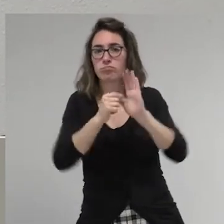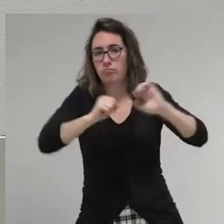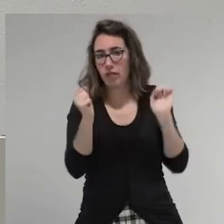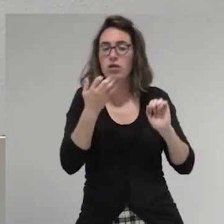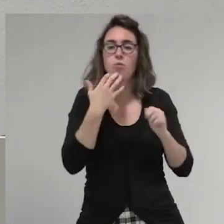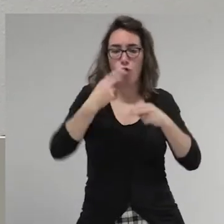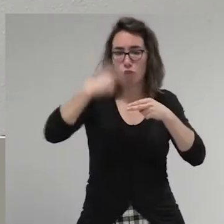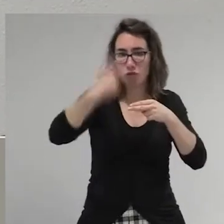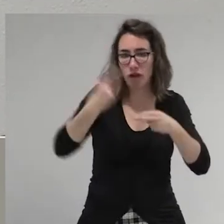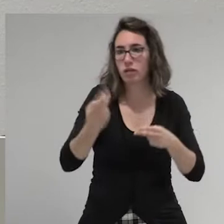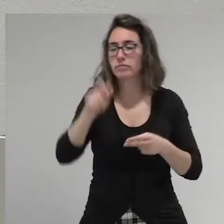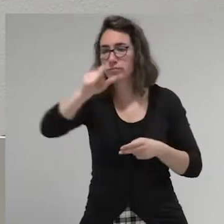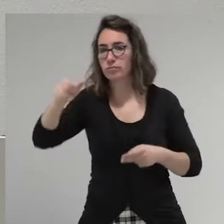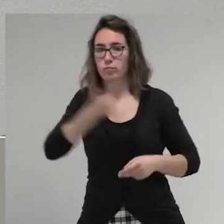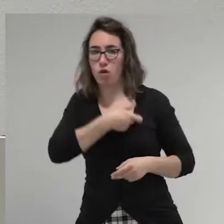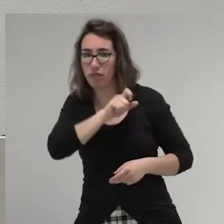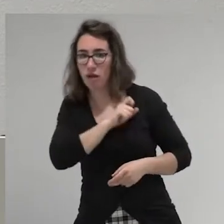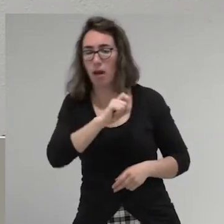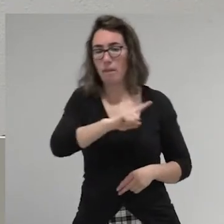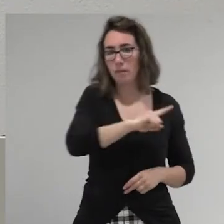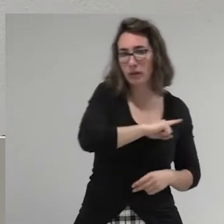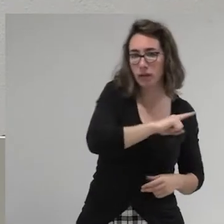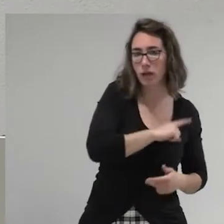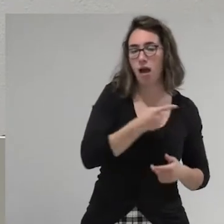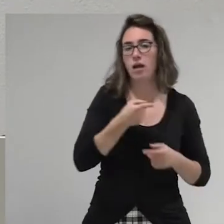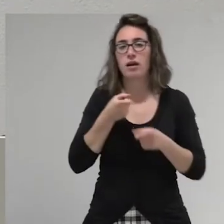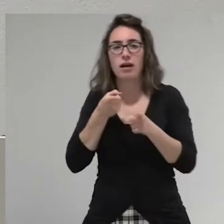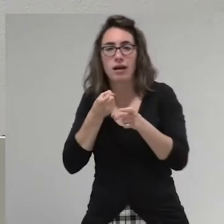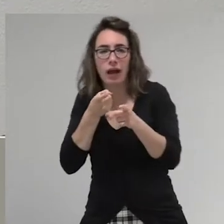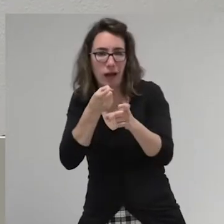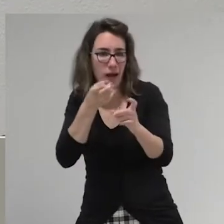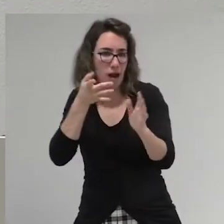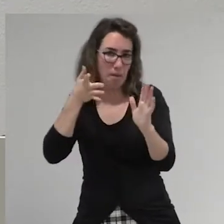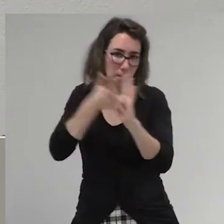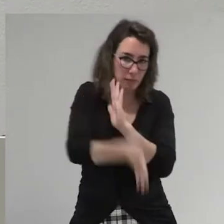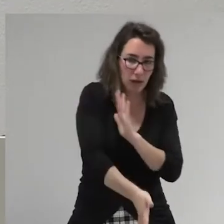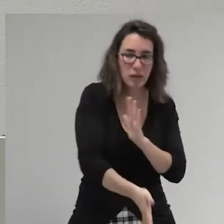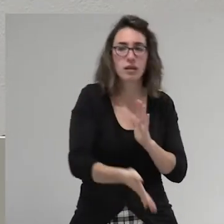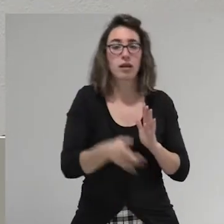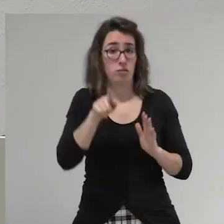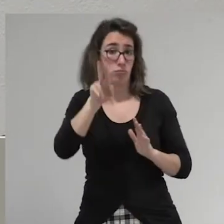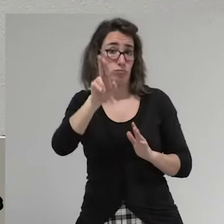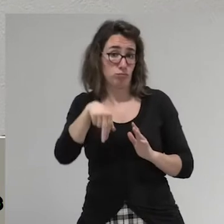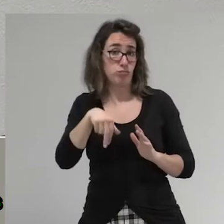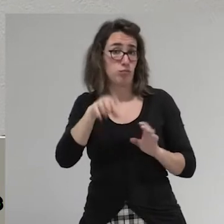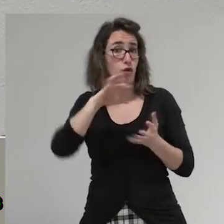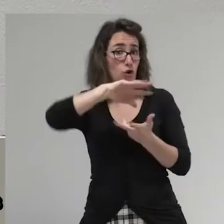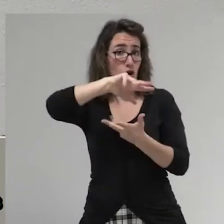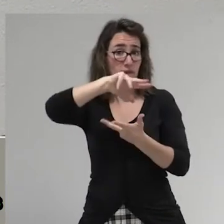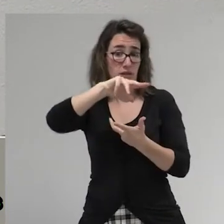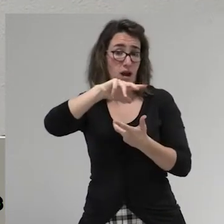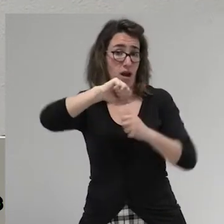fuerzas de seguridad, policías, militares, la guerra permanente también es una geografía carcelaria. En su